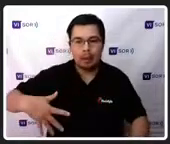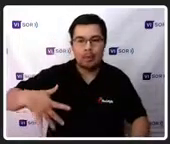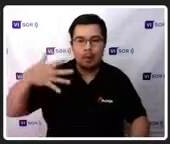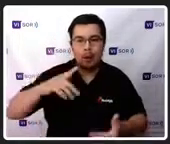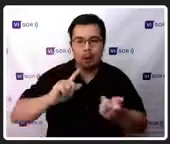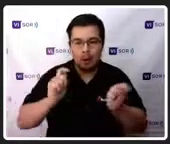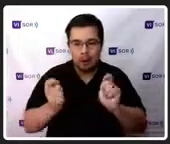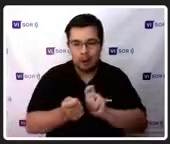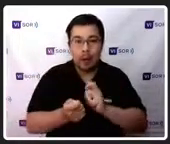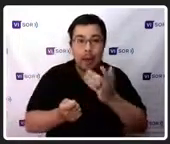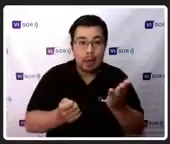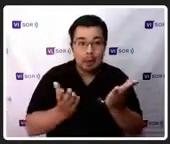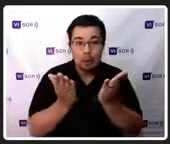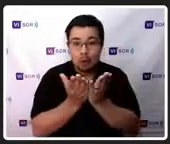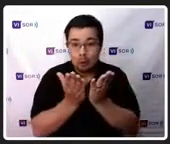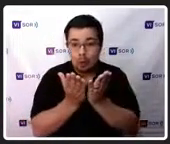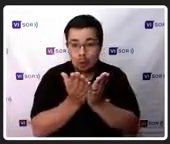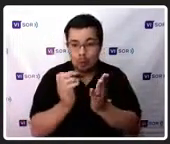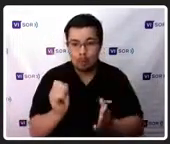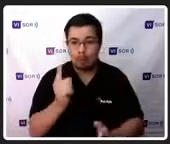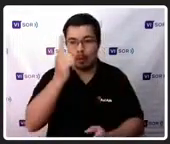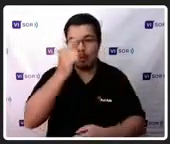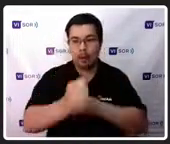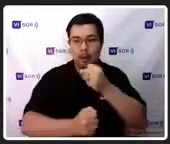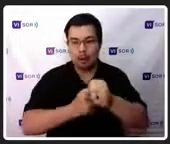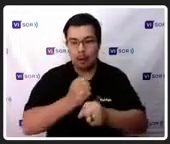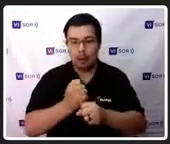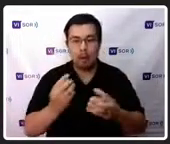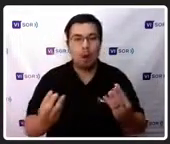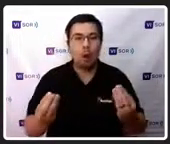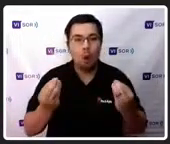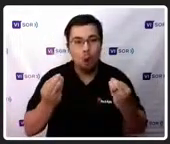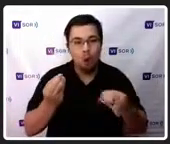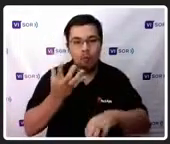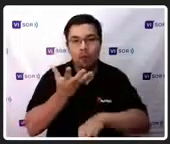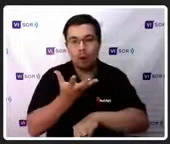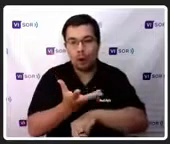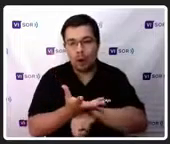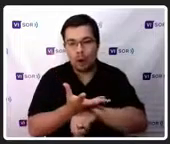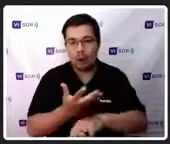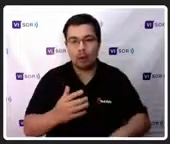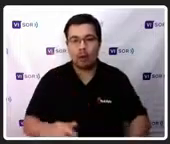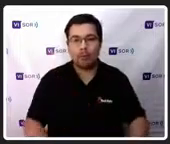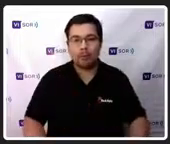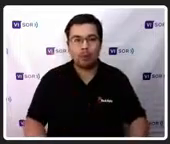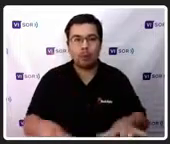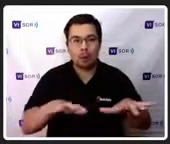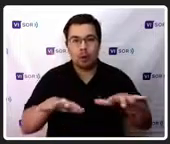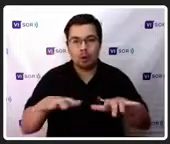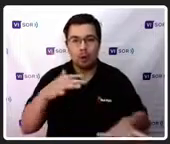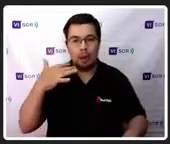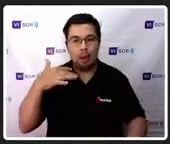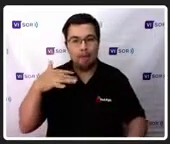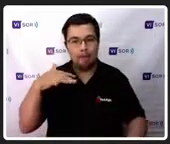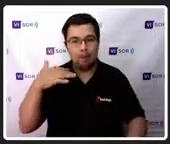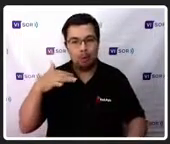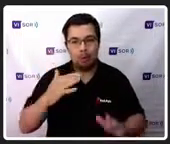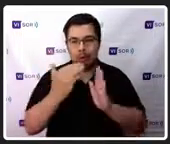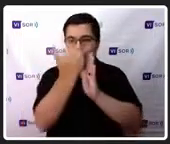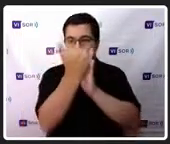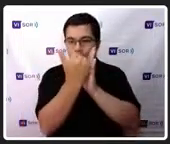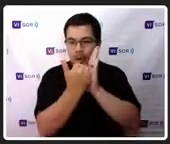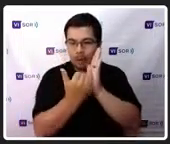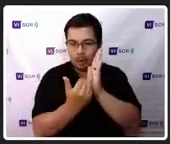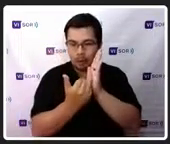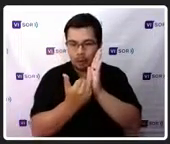año. Obviamente hay un componente importante de TICs para el turismo y también, ¿no es cierto? Bueno,